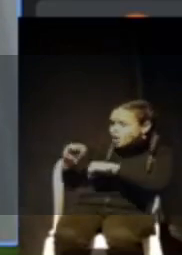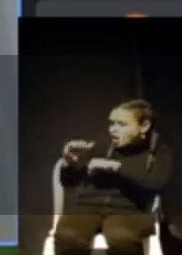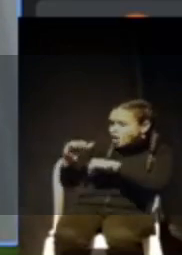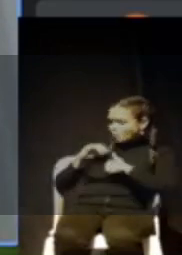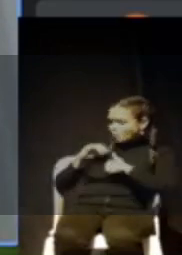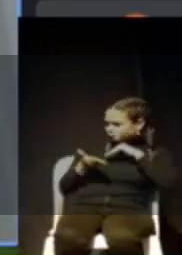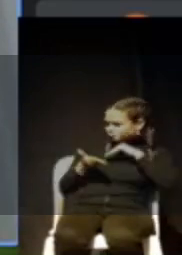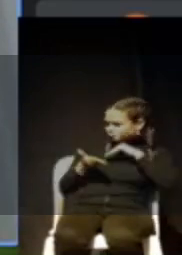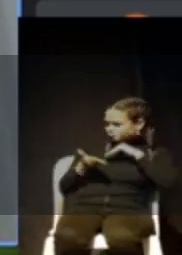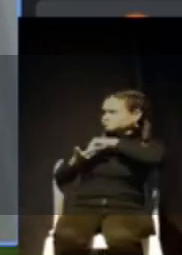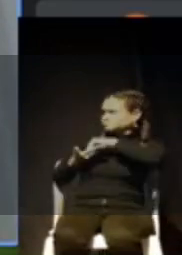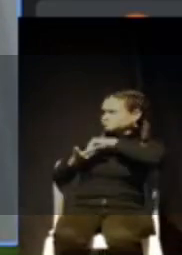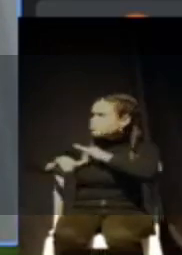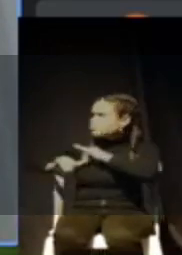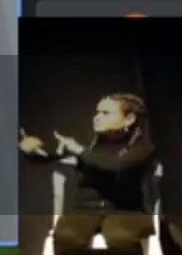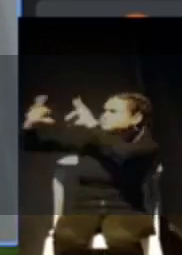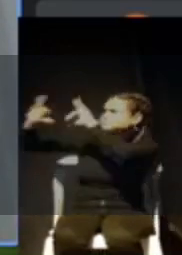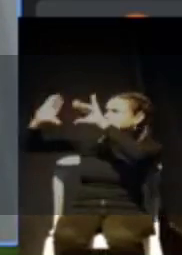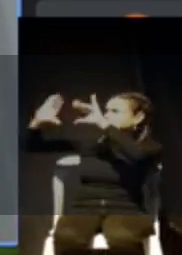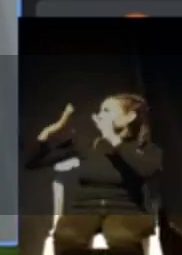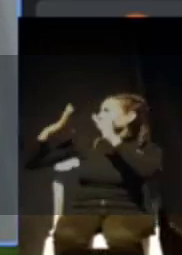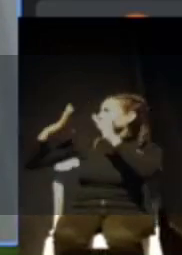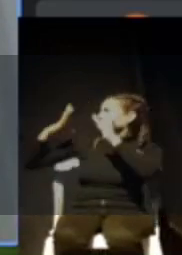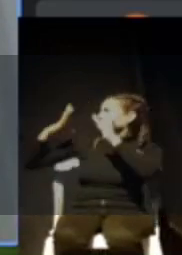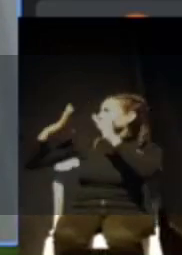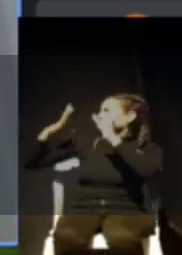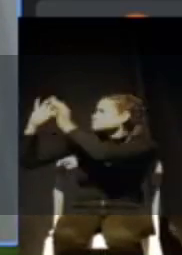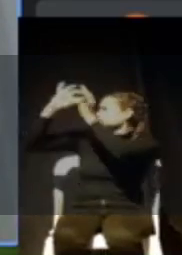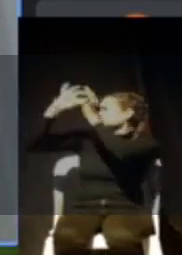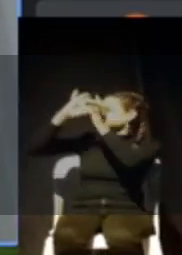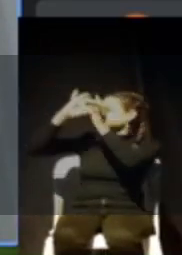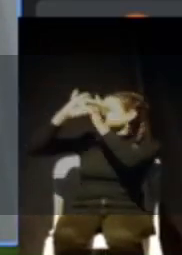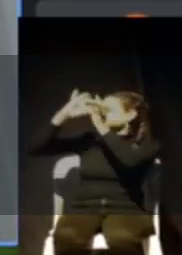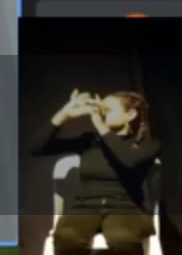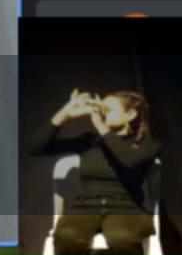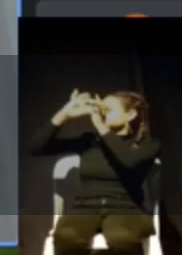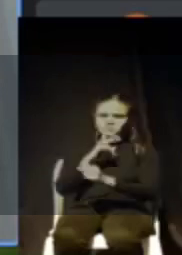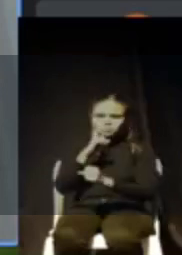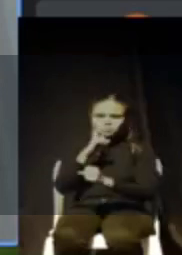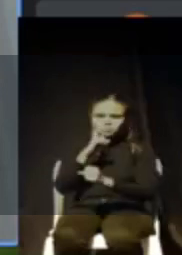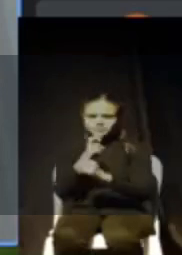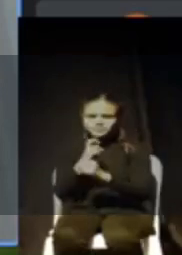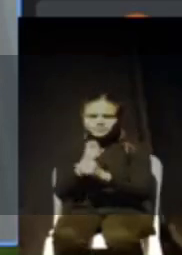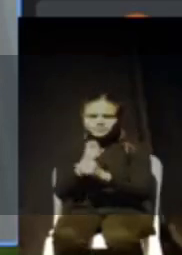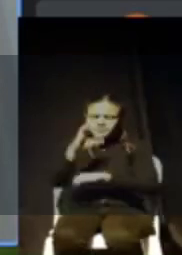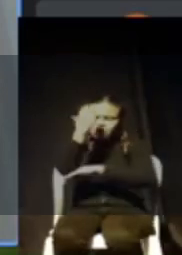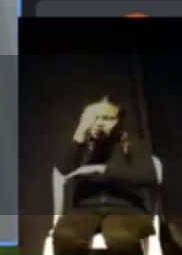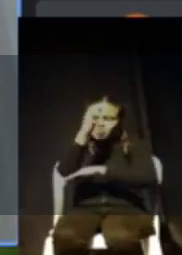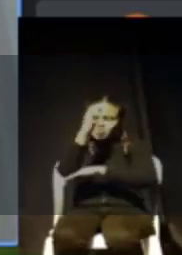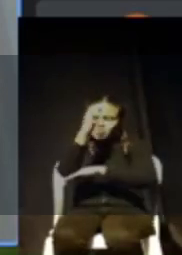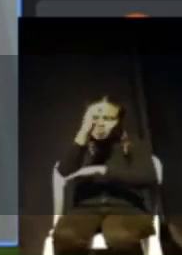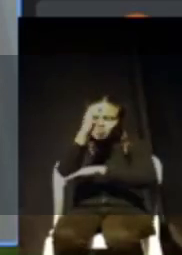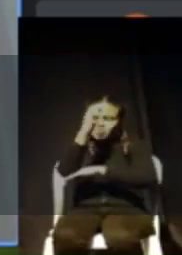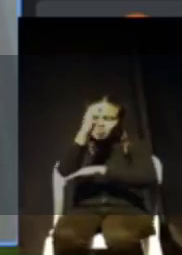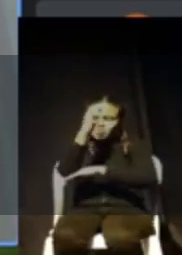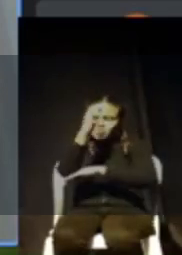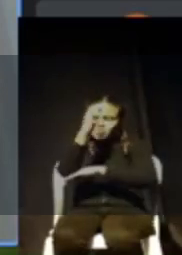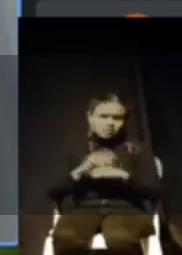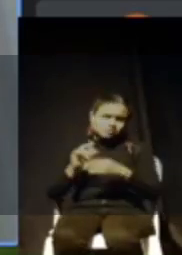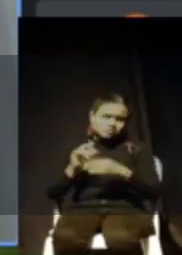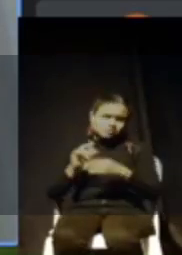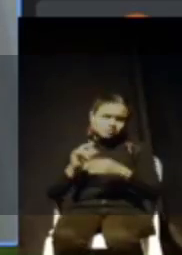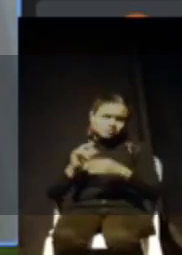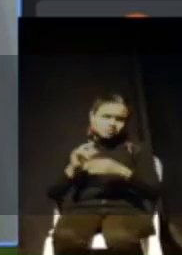de la globalidad, en este caso siguiendo los postulados de Edward Glissant. Ahí nos vamos a ir comprendiendo. Estamos hablando no de la